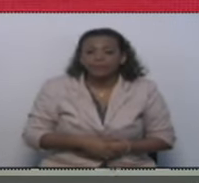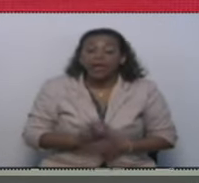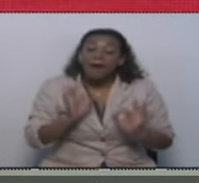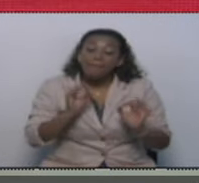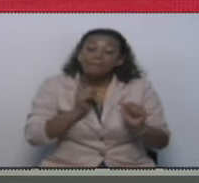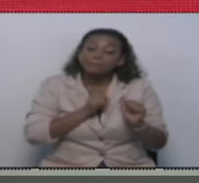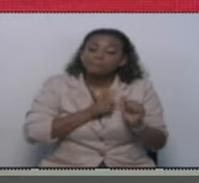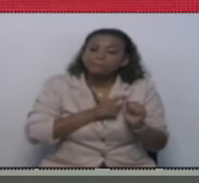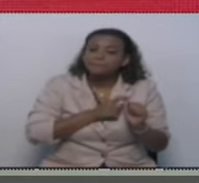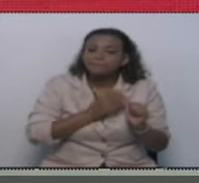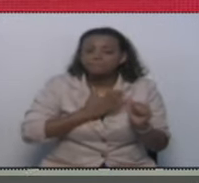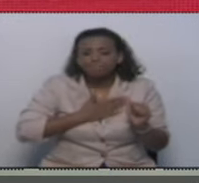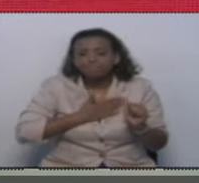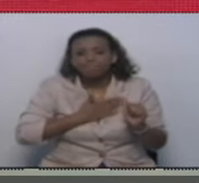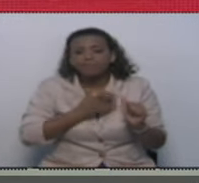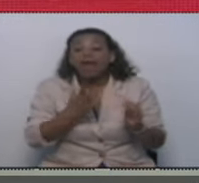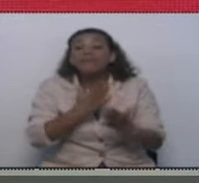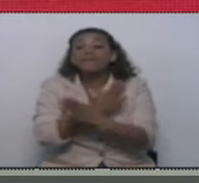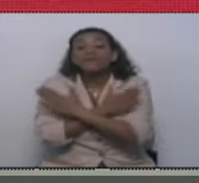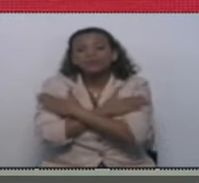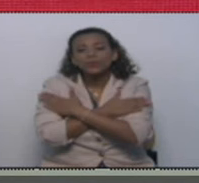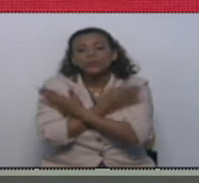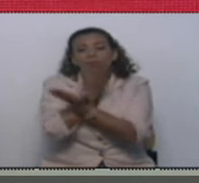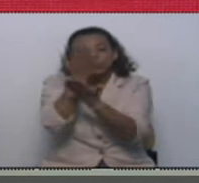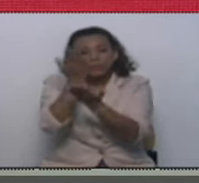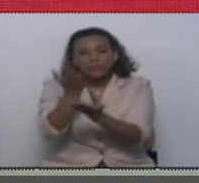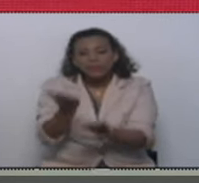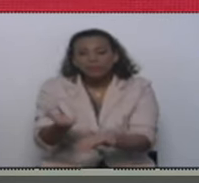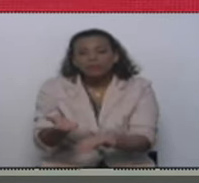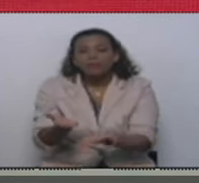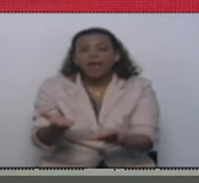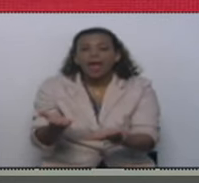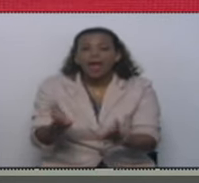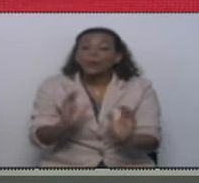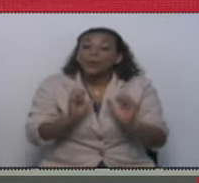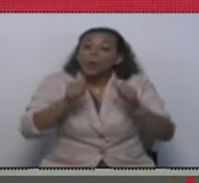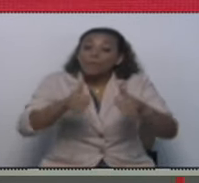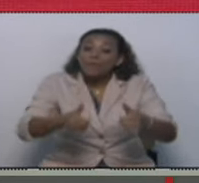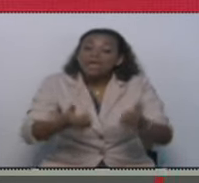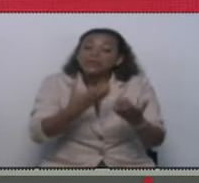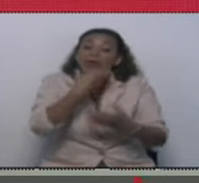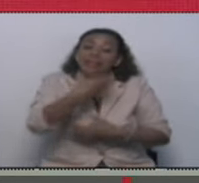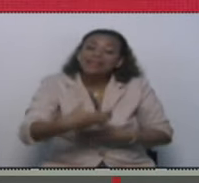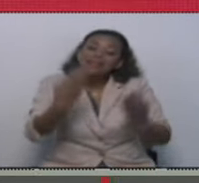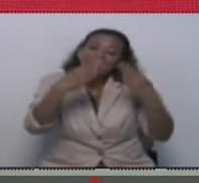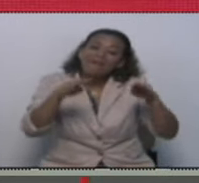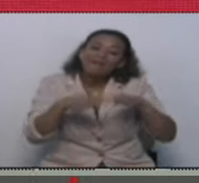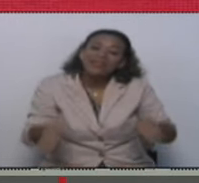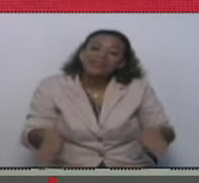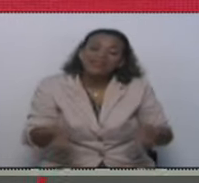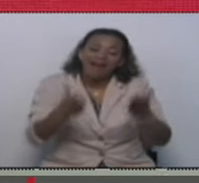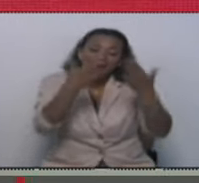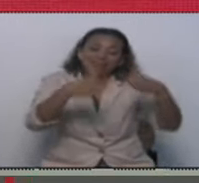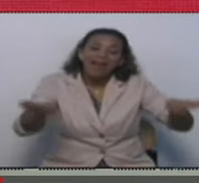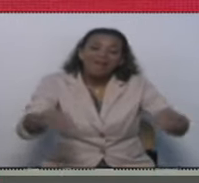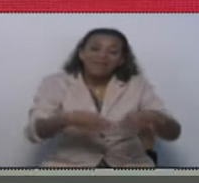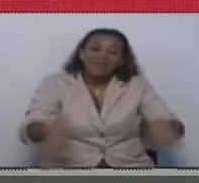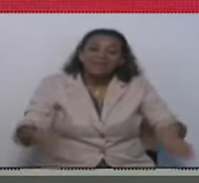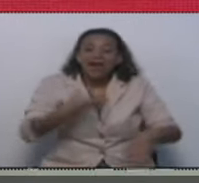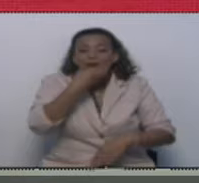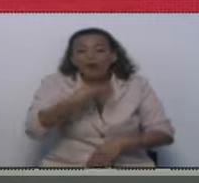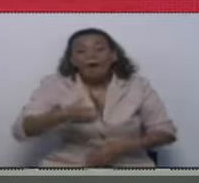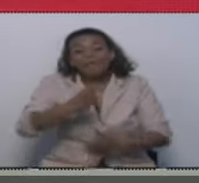Primero, quería felicitarle por el inicio de la Navidad y felicitar el